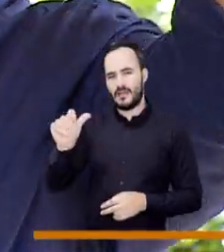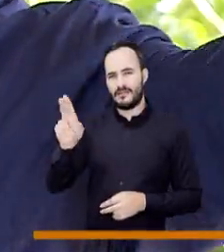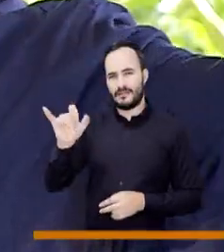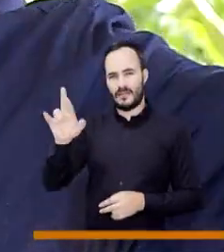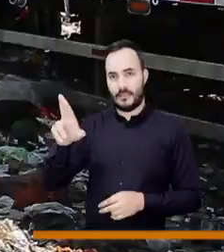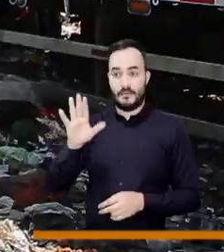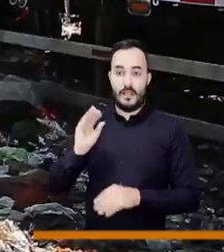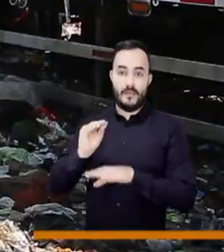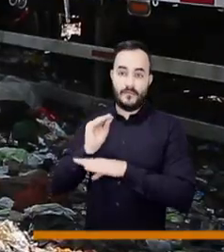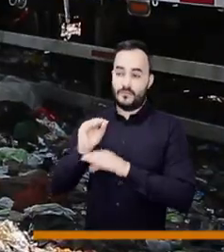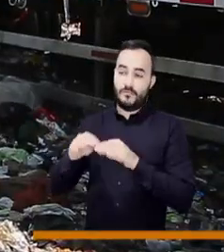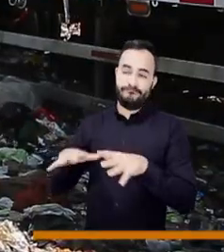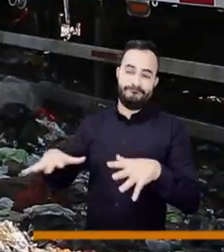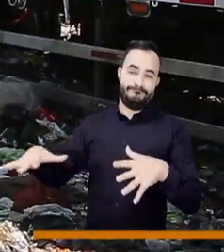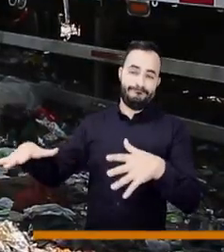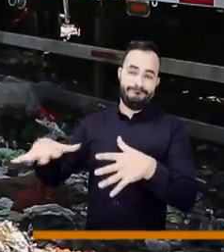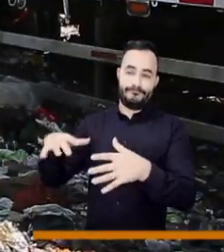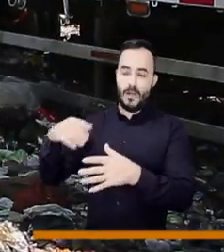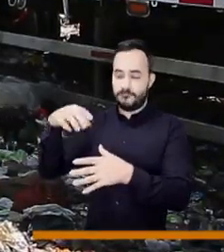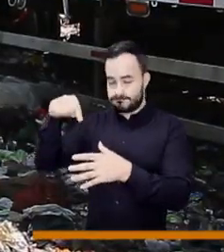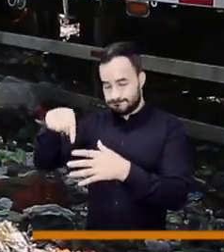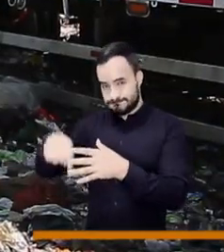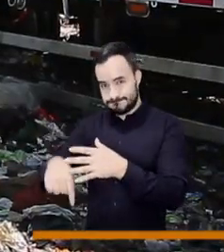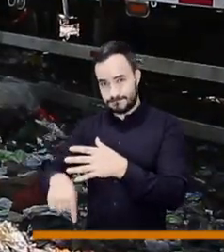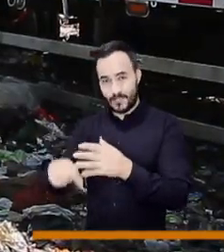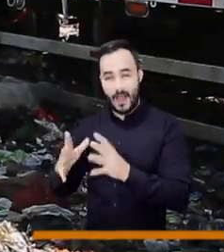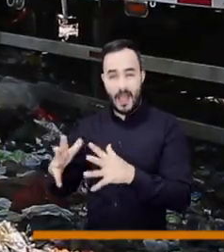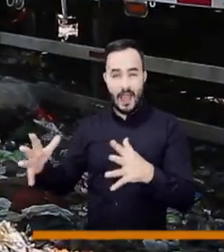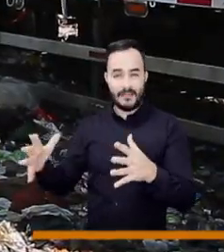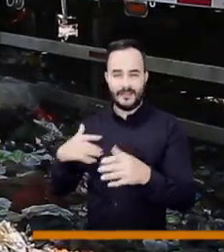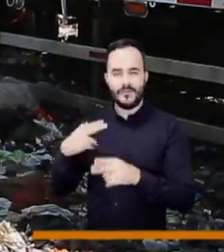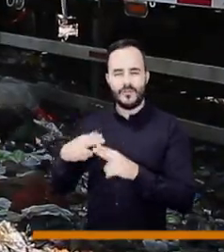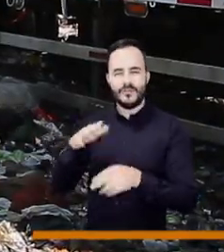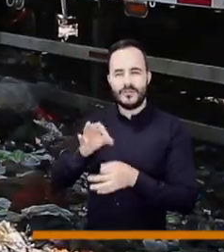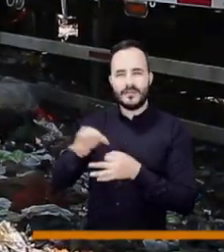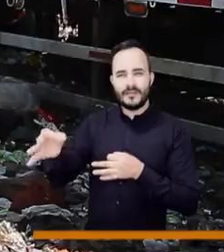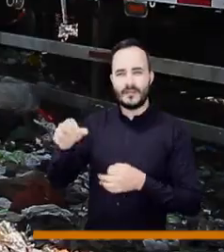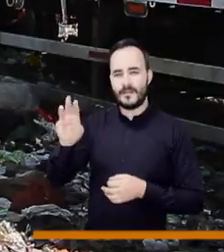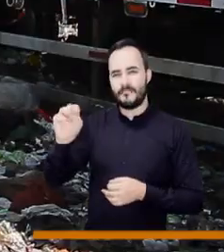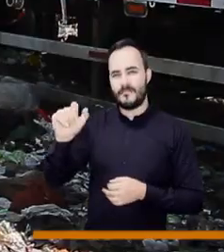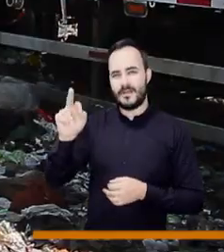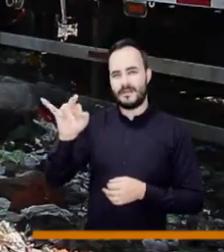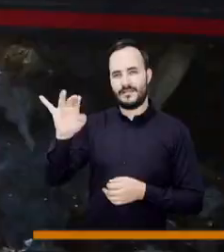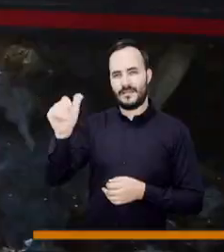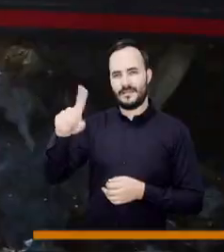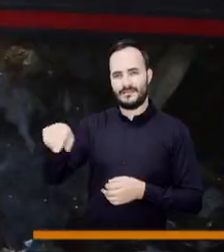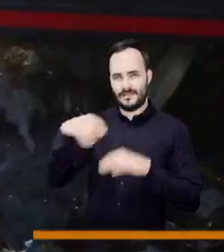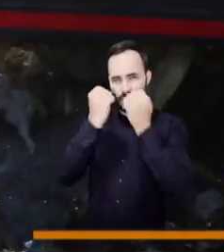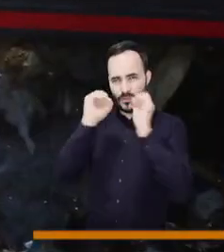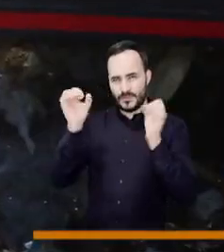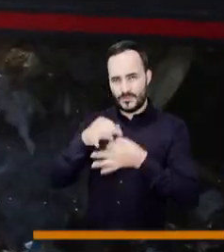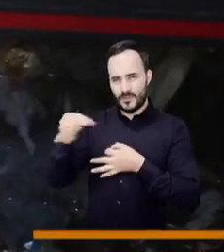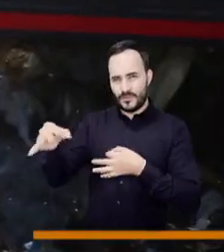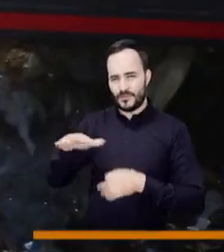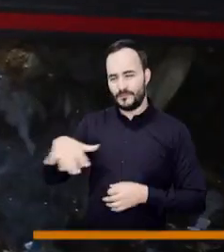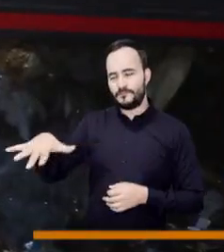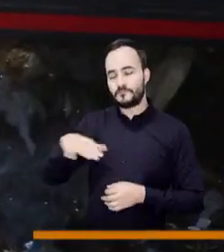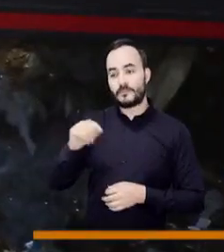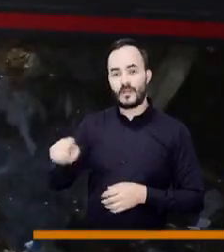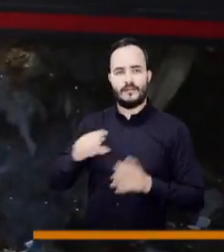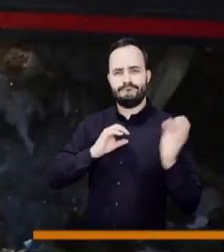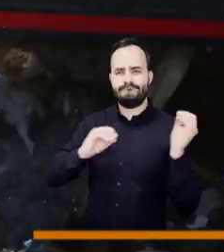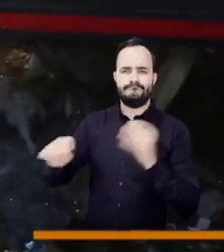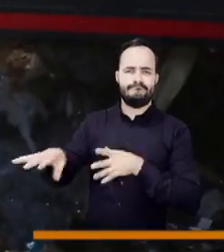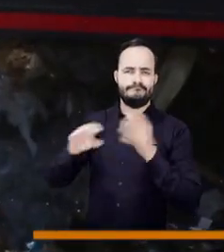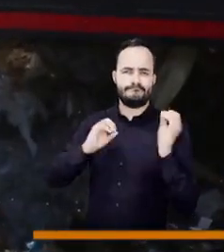un vaso inmenso, un hueco inmenso que hay hacia Don Matías, en el municipio de Don Matías, que donde llevamos toda